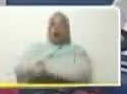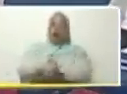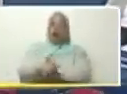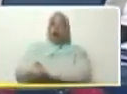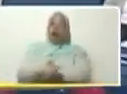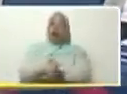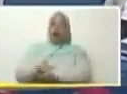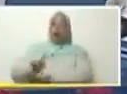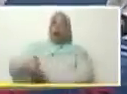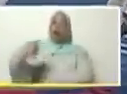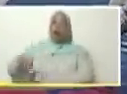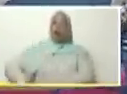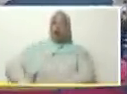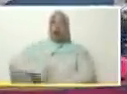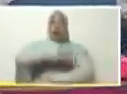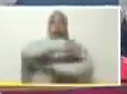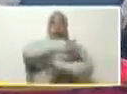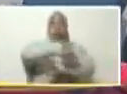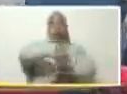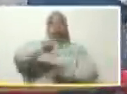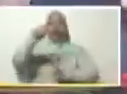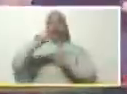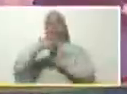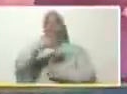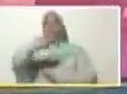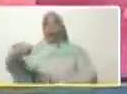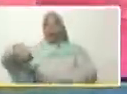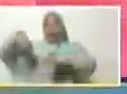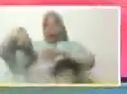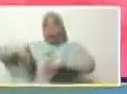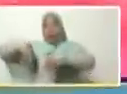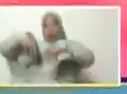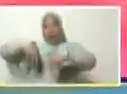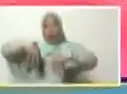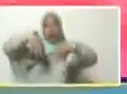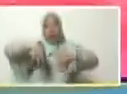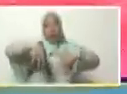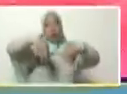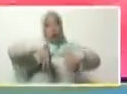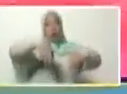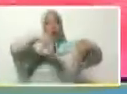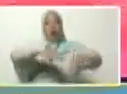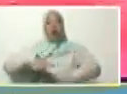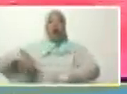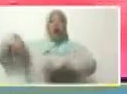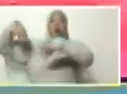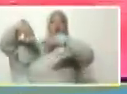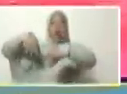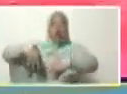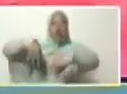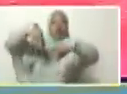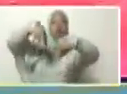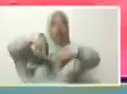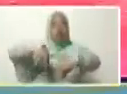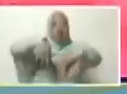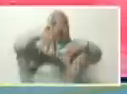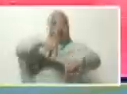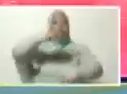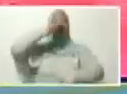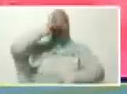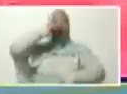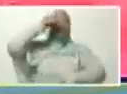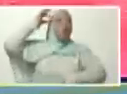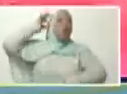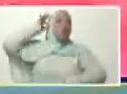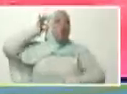día, miles de miles y de miles. Y bajaron, y bajaron, y bajaron hombres y mujeres